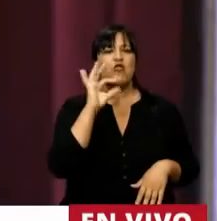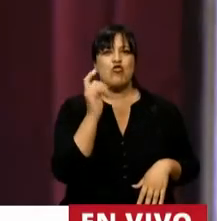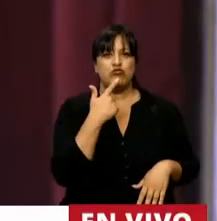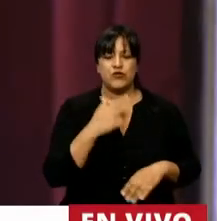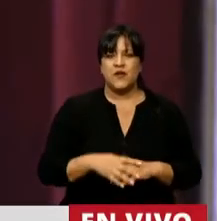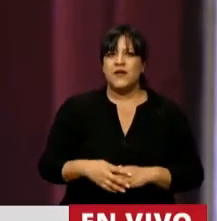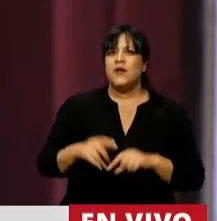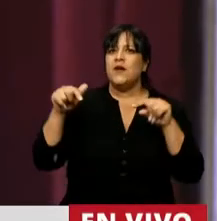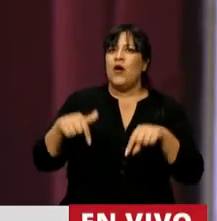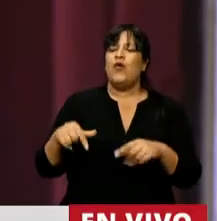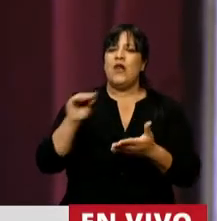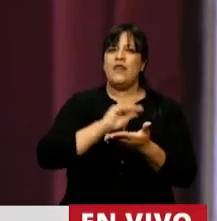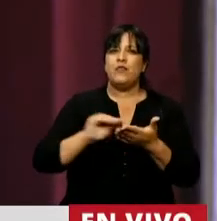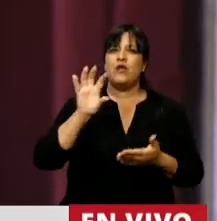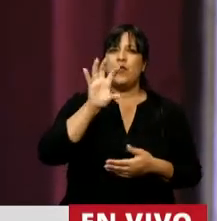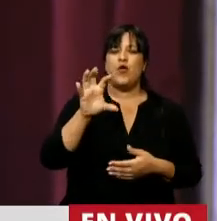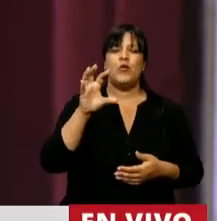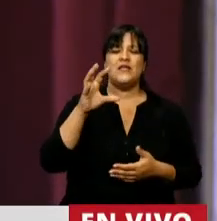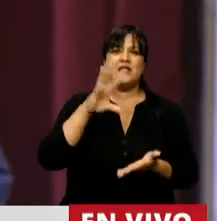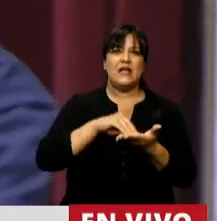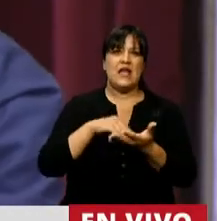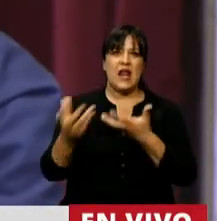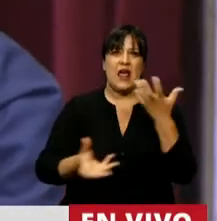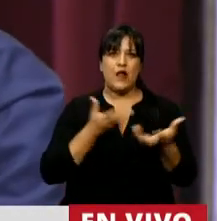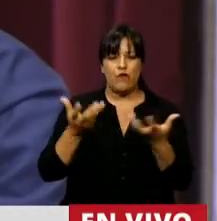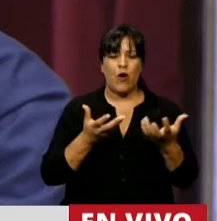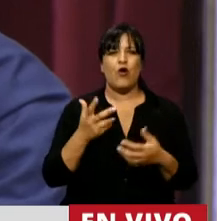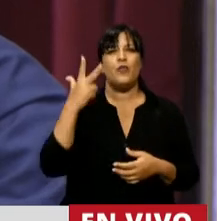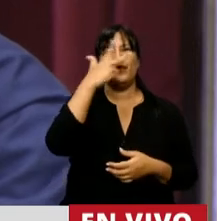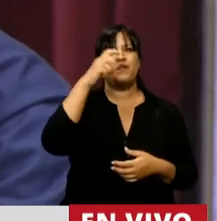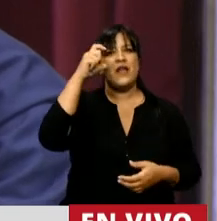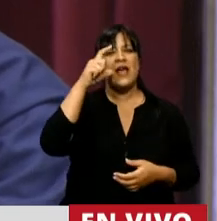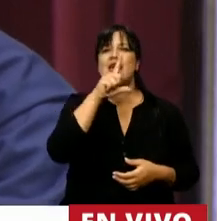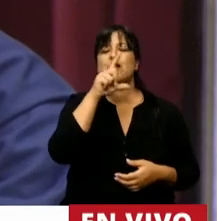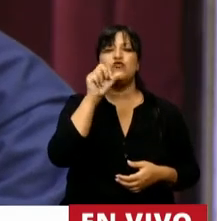Tiene la palabra el diputado por Tierra del Fuego, Héctor Tito Stefani.